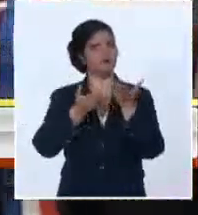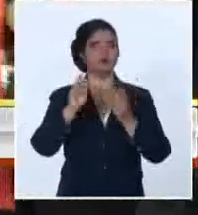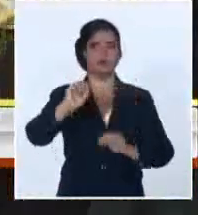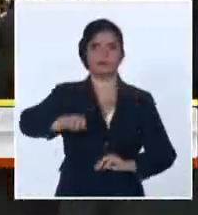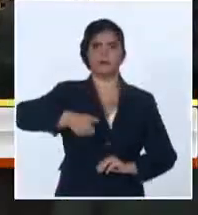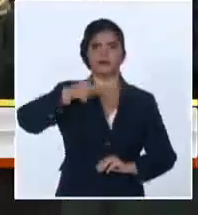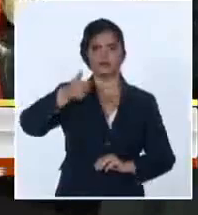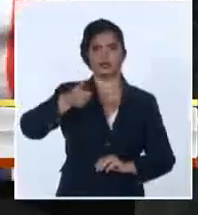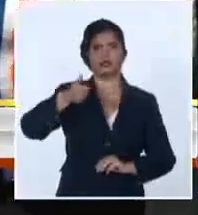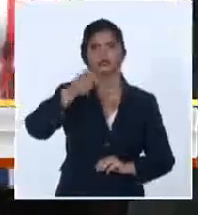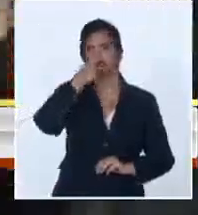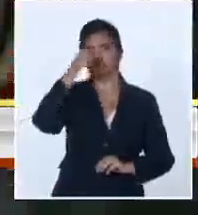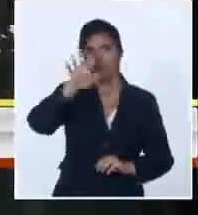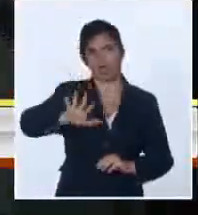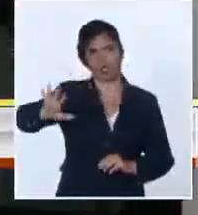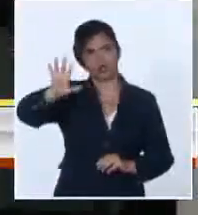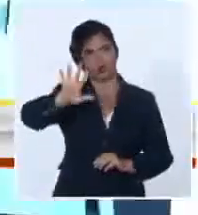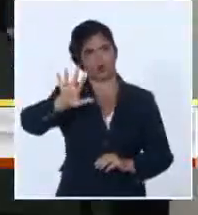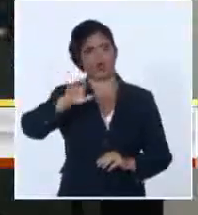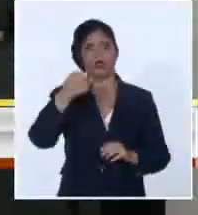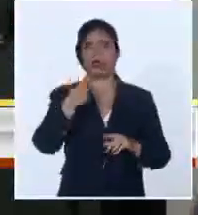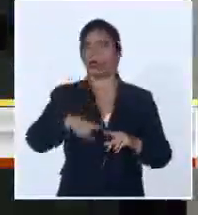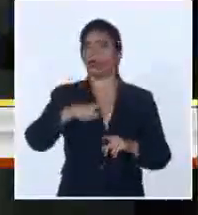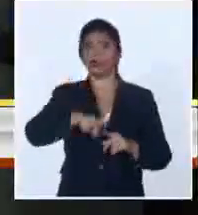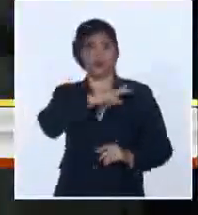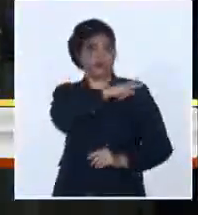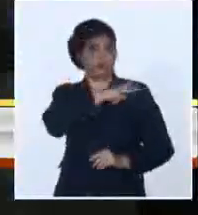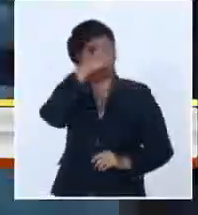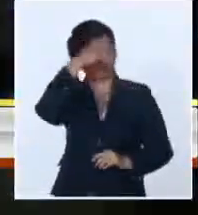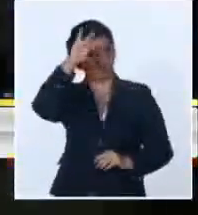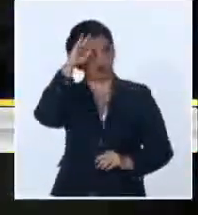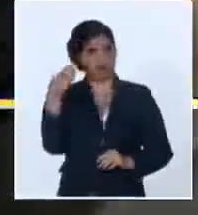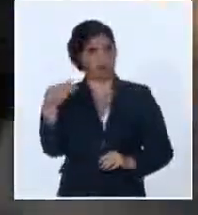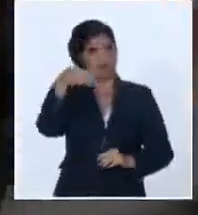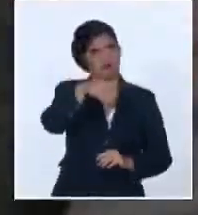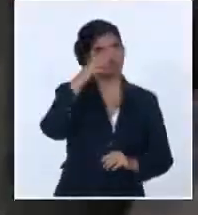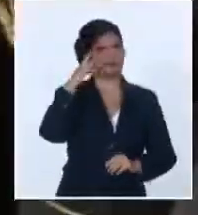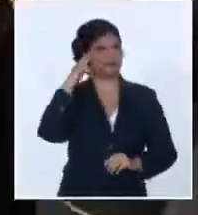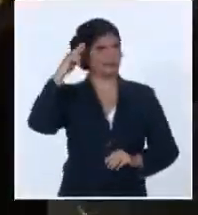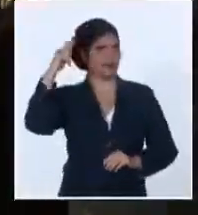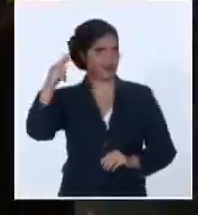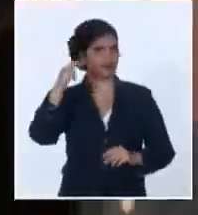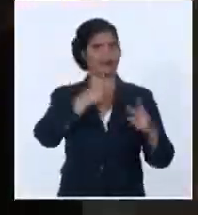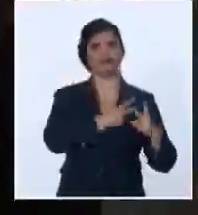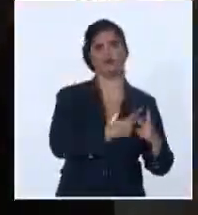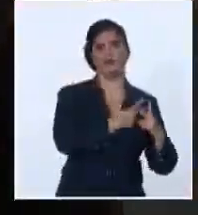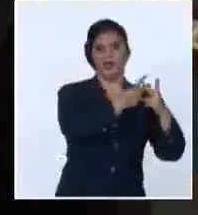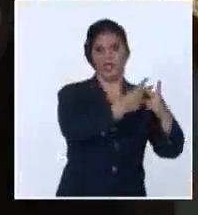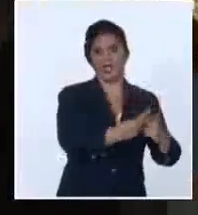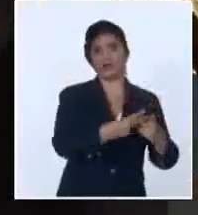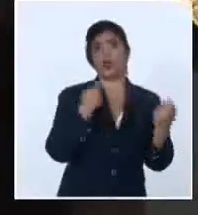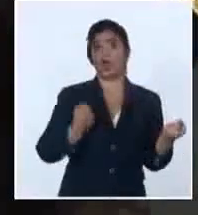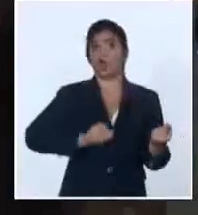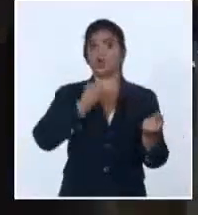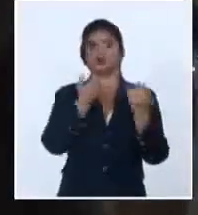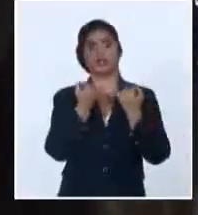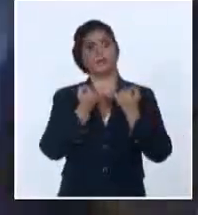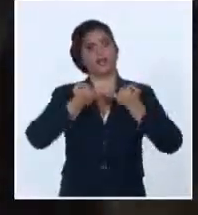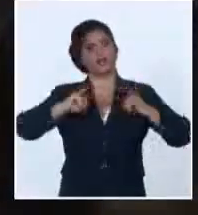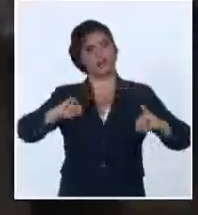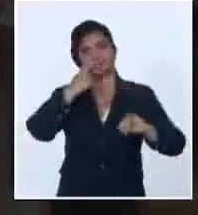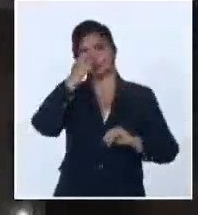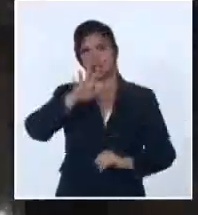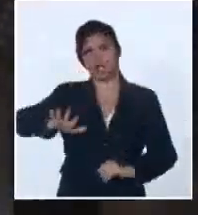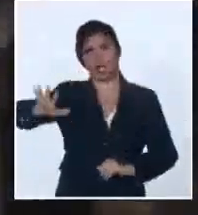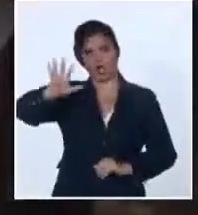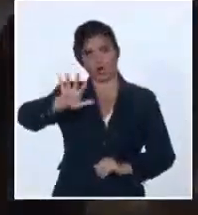junto a la delegación que le acompaña, fue el homenaje al doctor Agostino Neto, prócer de la independencia angolana, en el mausoleo que guarda